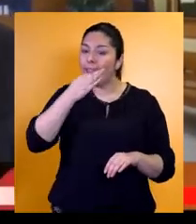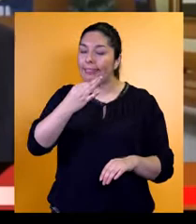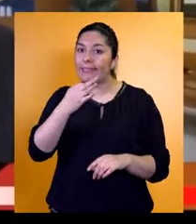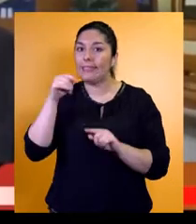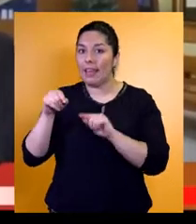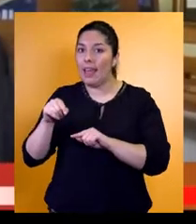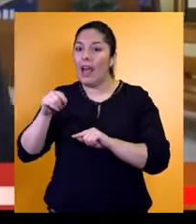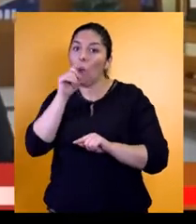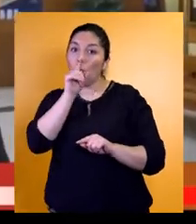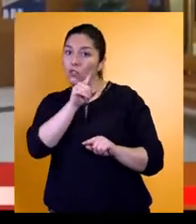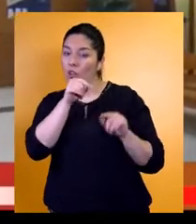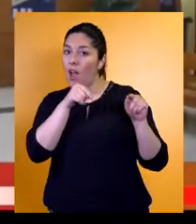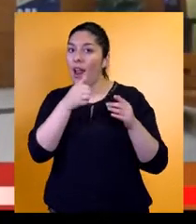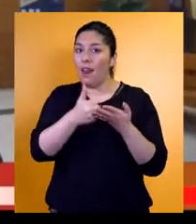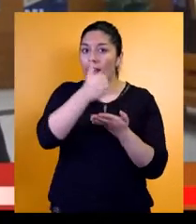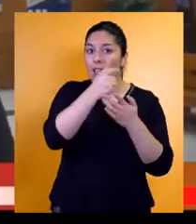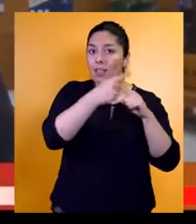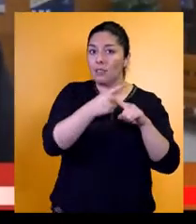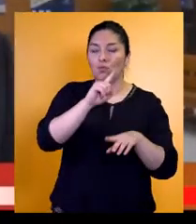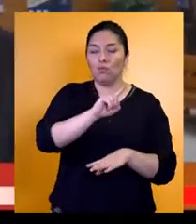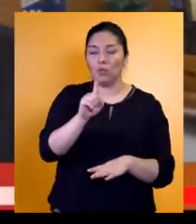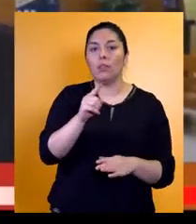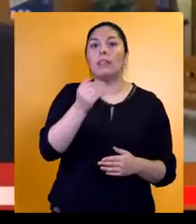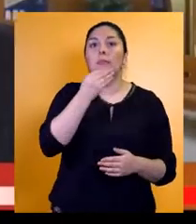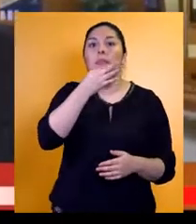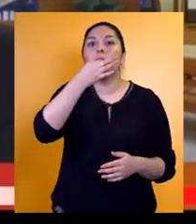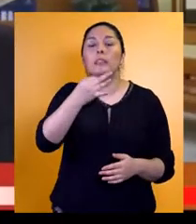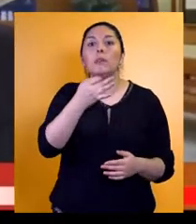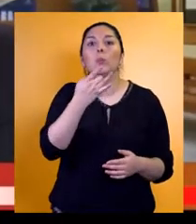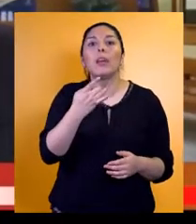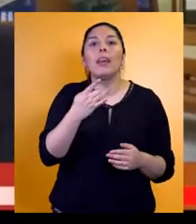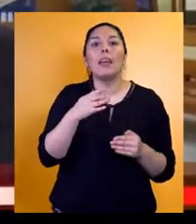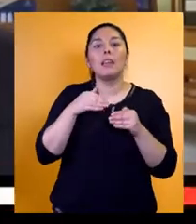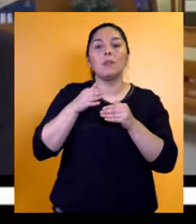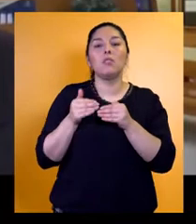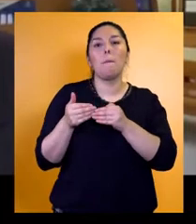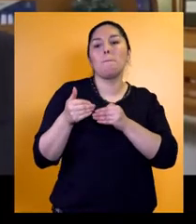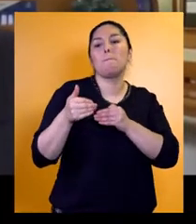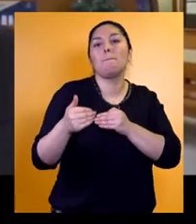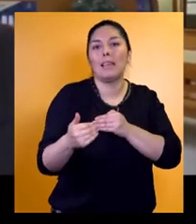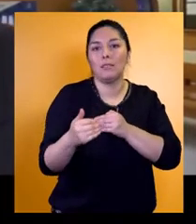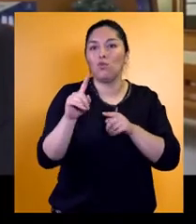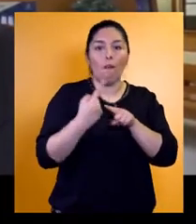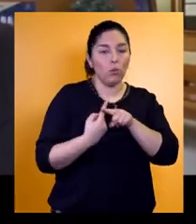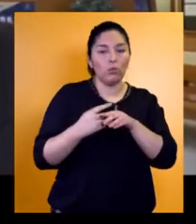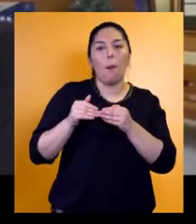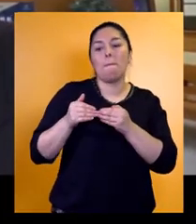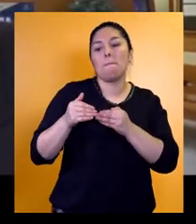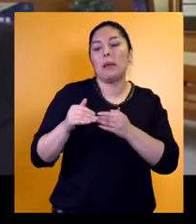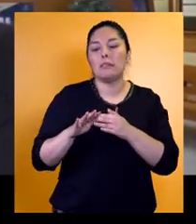víctima, se le ha condenado por haberse propasado con ella, situación que fue calificada por el tribunal como